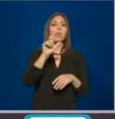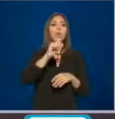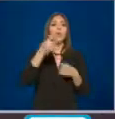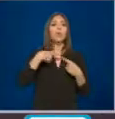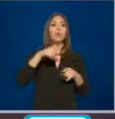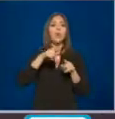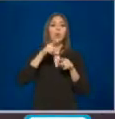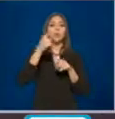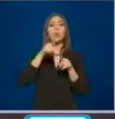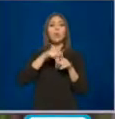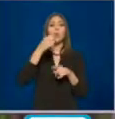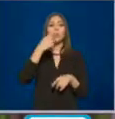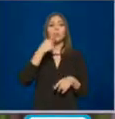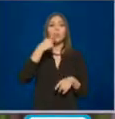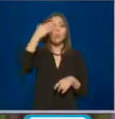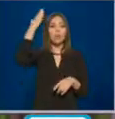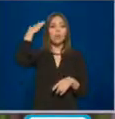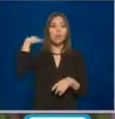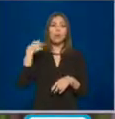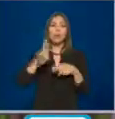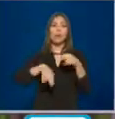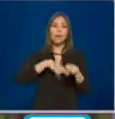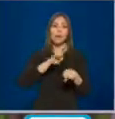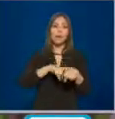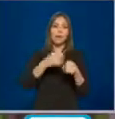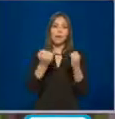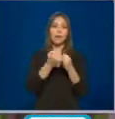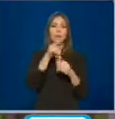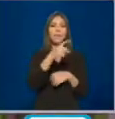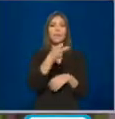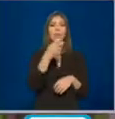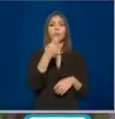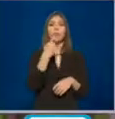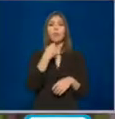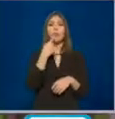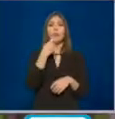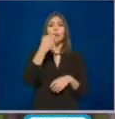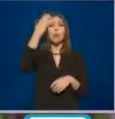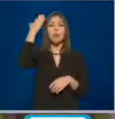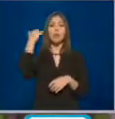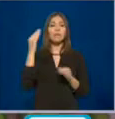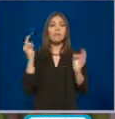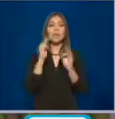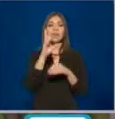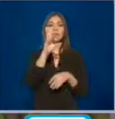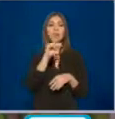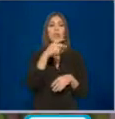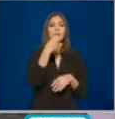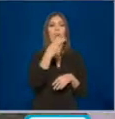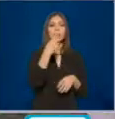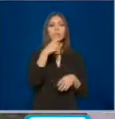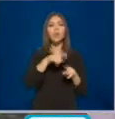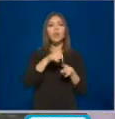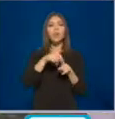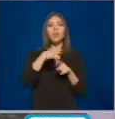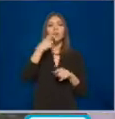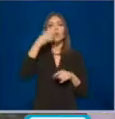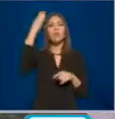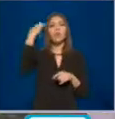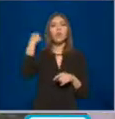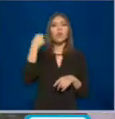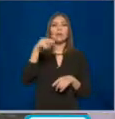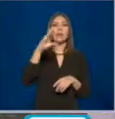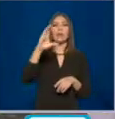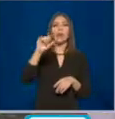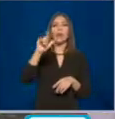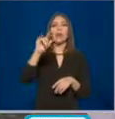las pelirrojas naturales como tú. Bueno, pero fíjate que ese rojo que Se traes parece. no es frío. Sí. Ese rojo que traes es cálido. cálido, sí. Entonces tú puedes